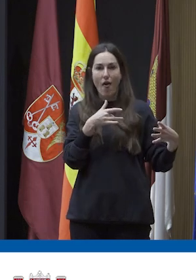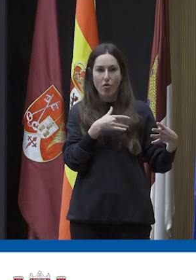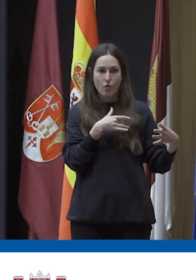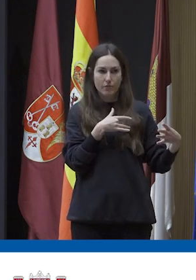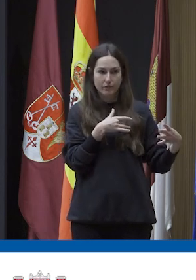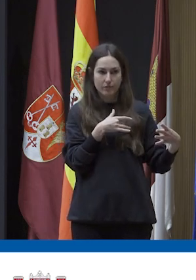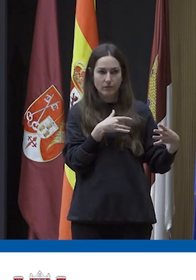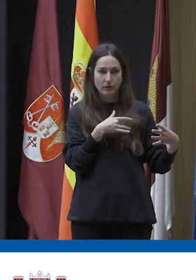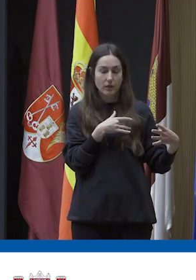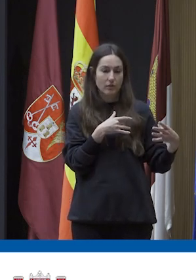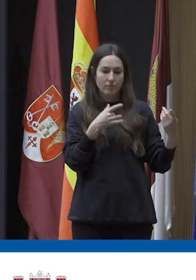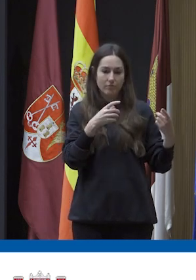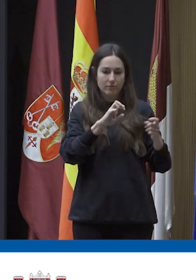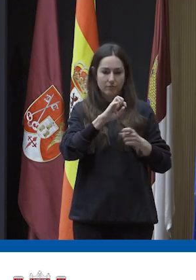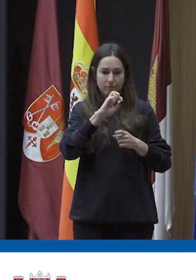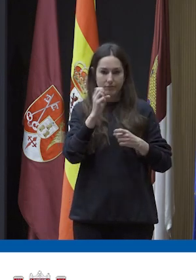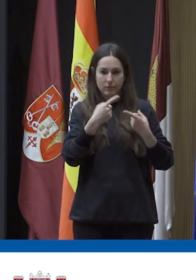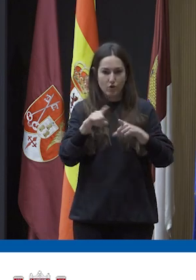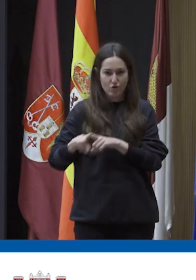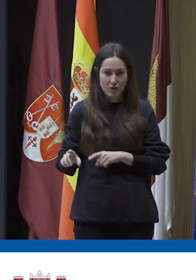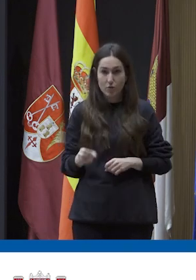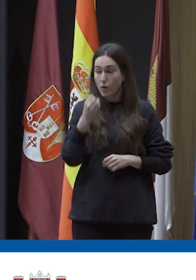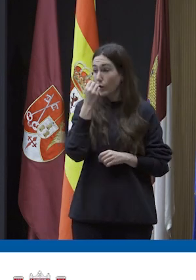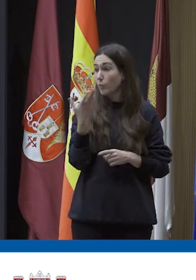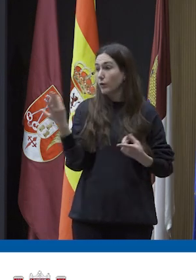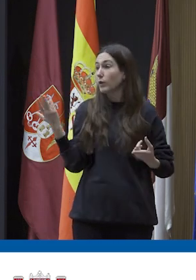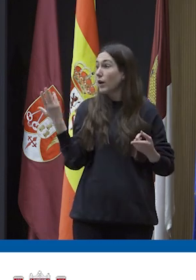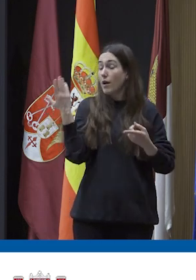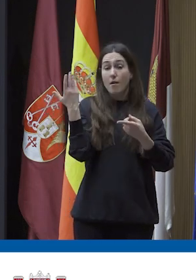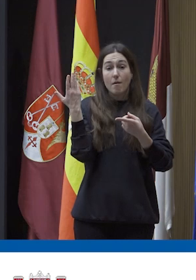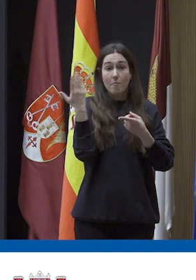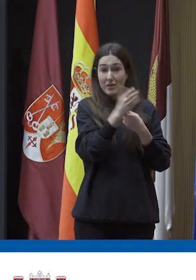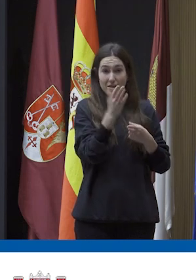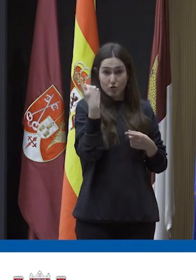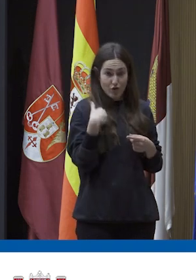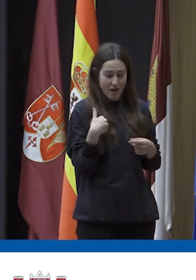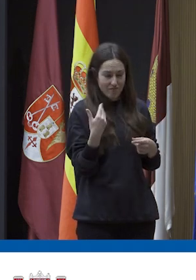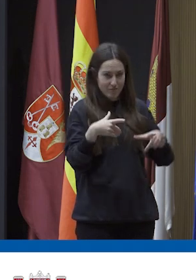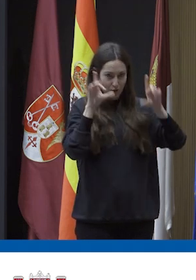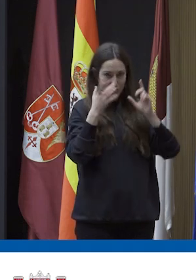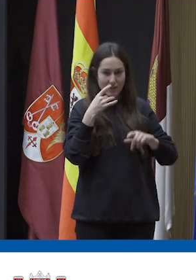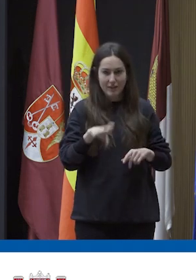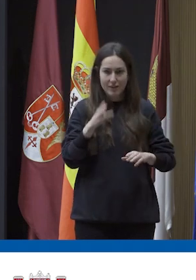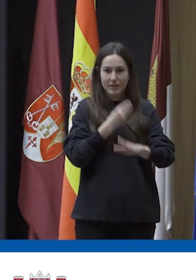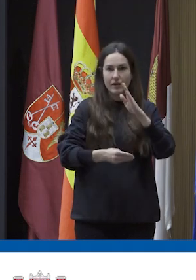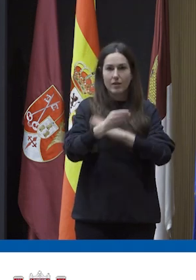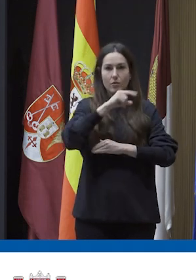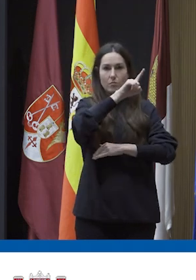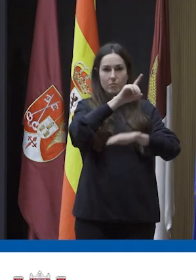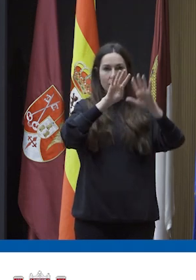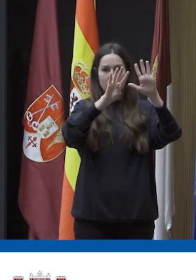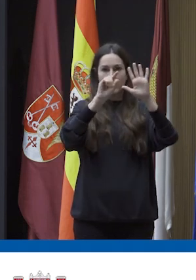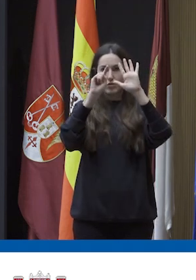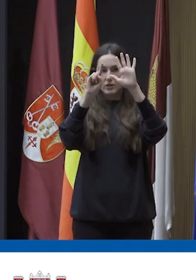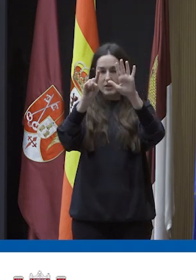corazón, entre otras muchas cosas. Bueno, les voy a presentar ya a nuestro protagonista de hoy. Nació en 1967